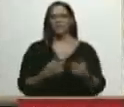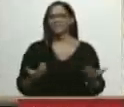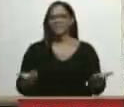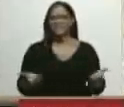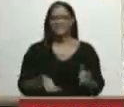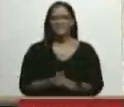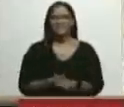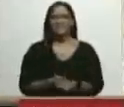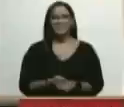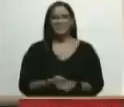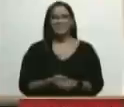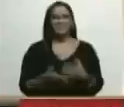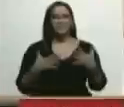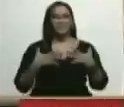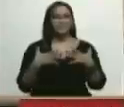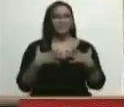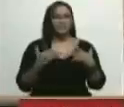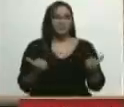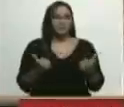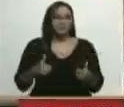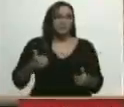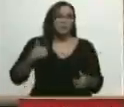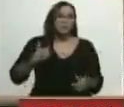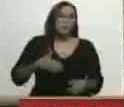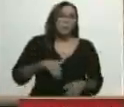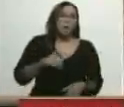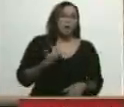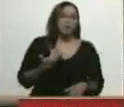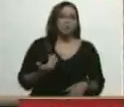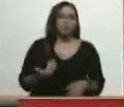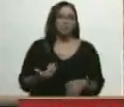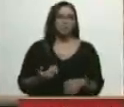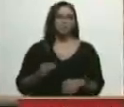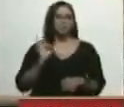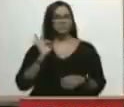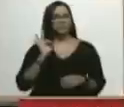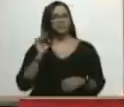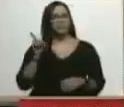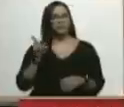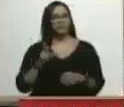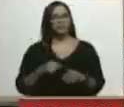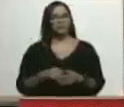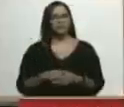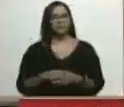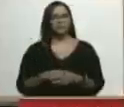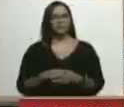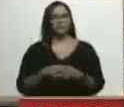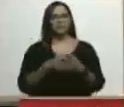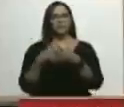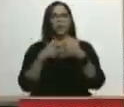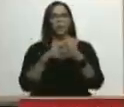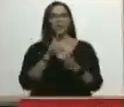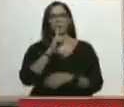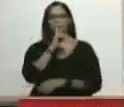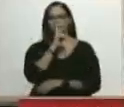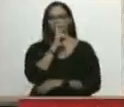salió ese quien pueda pues especialmente él y Estados Unidos callado